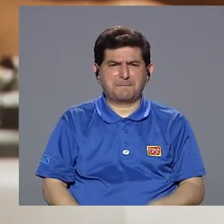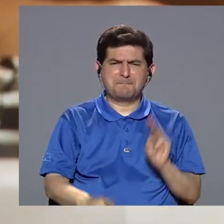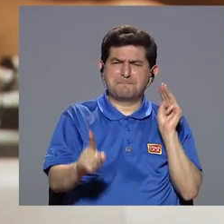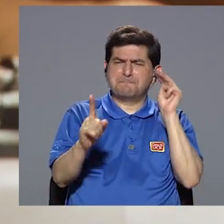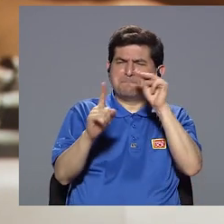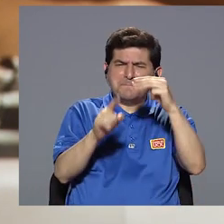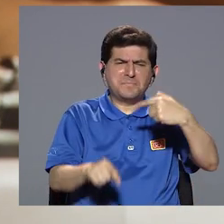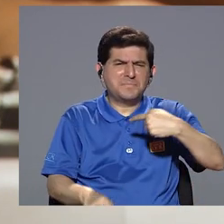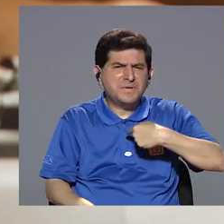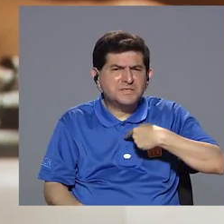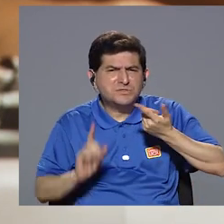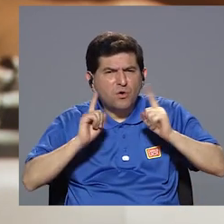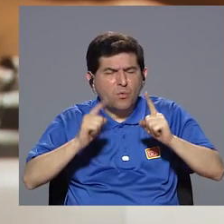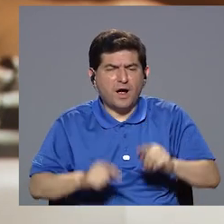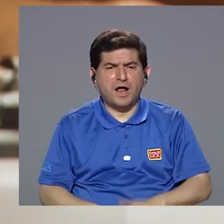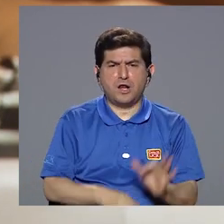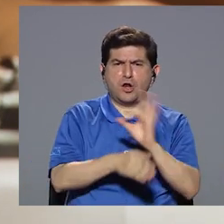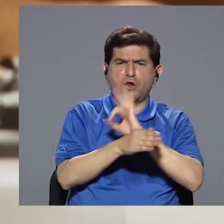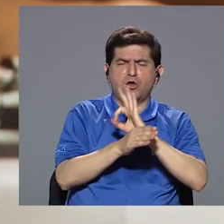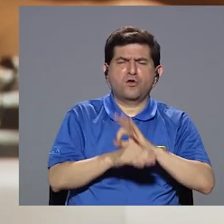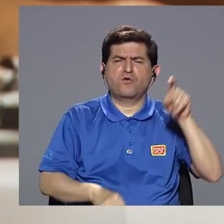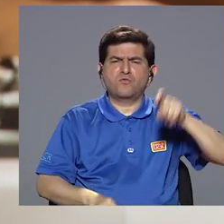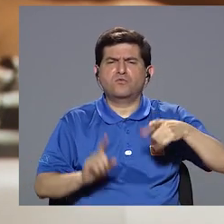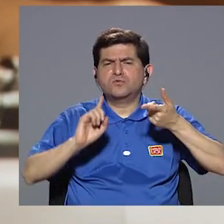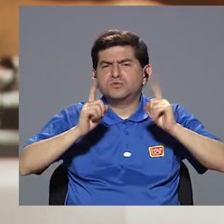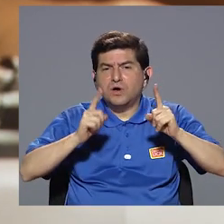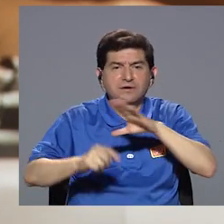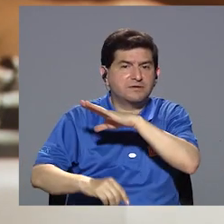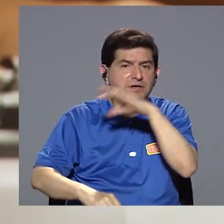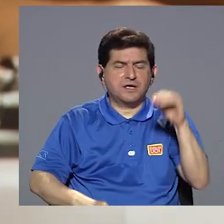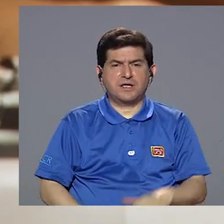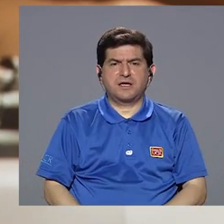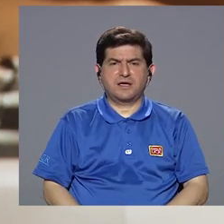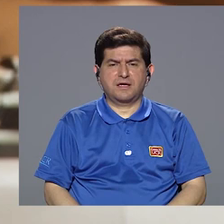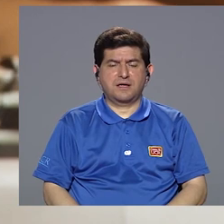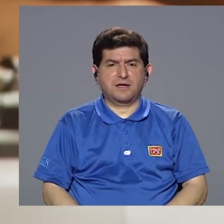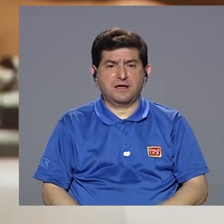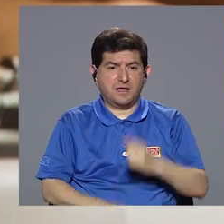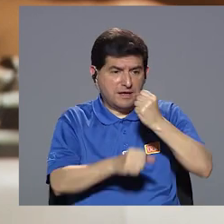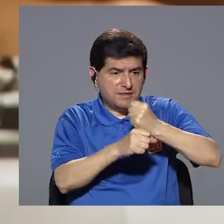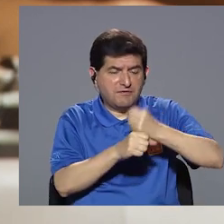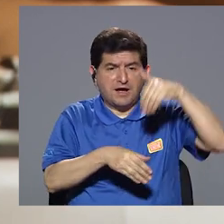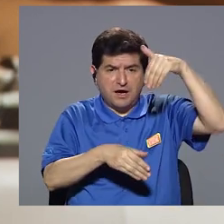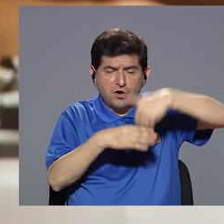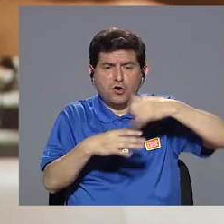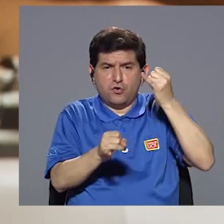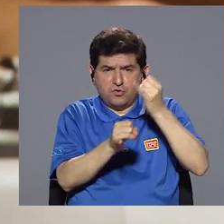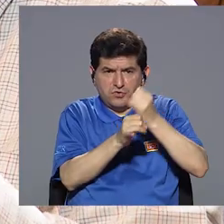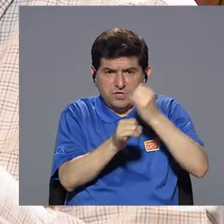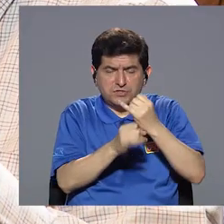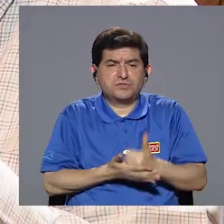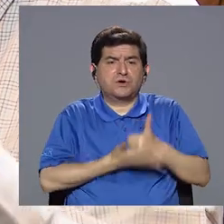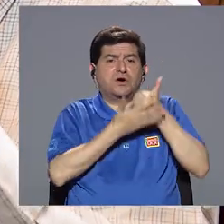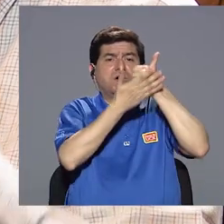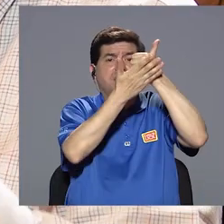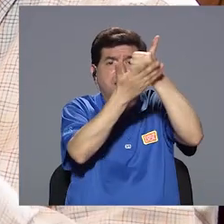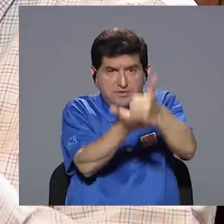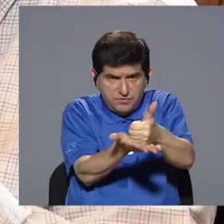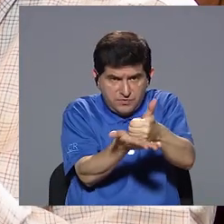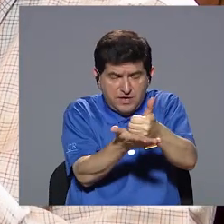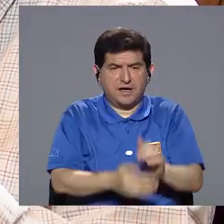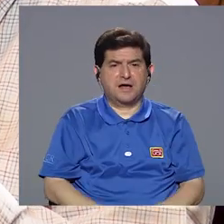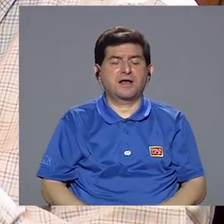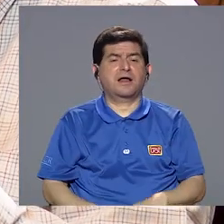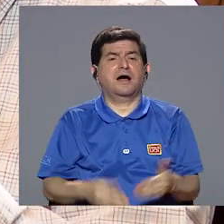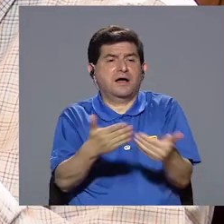sobre cuál es su misión cuál es su función esencial y como operativamente dentro de la institución puede